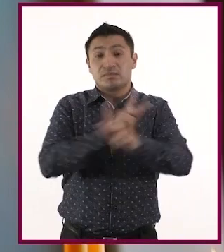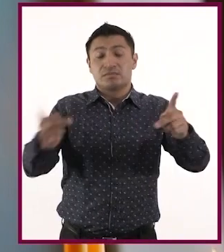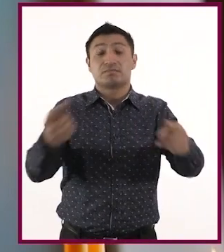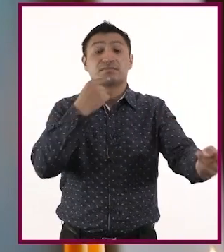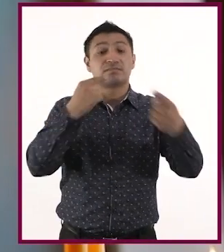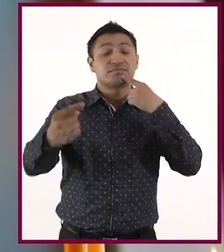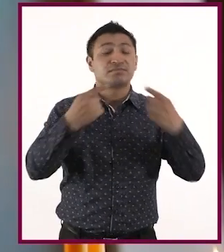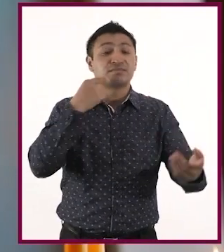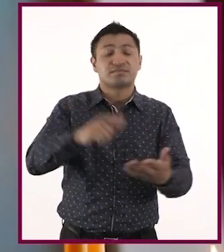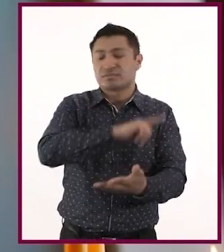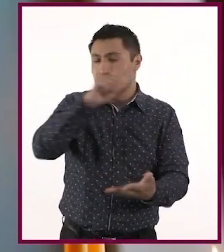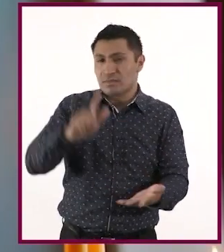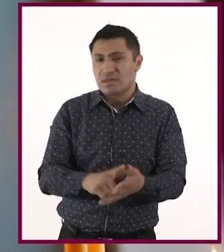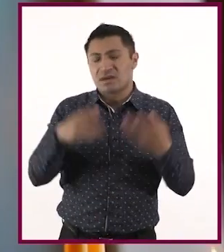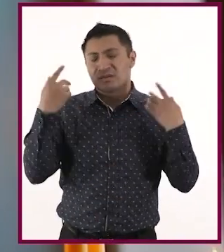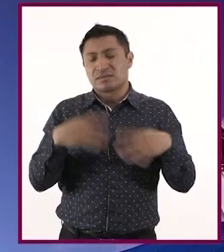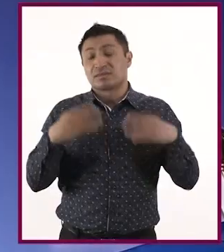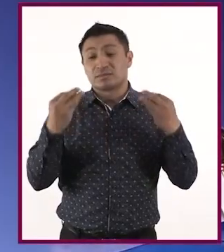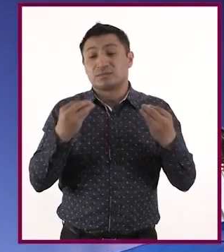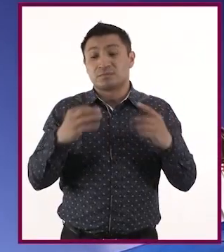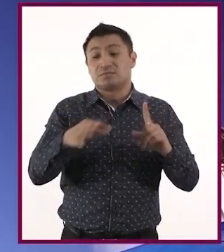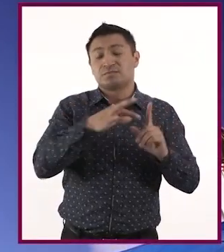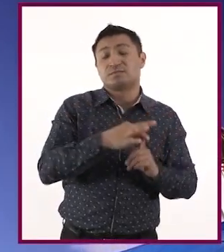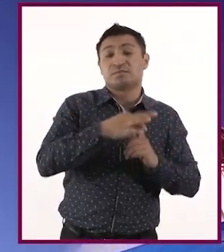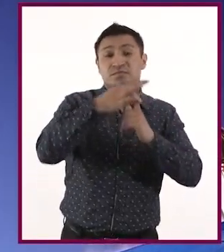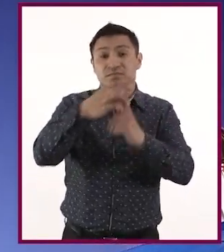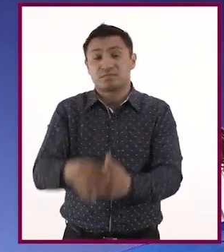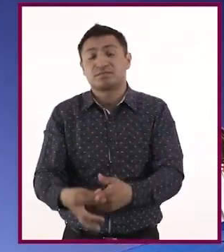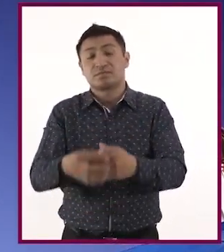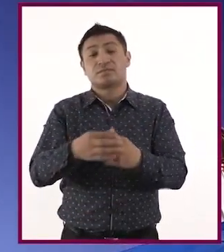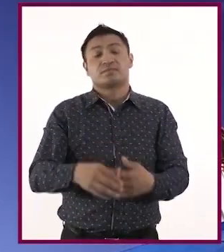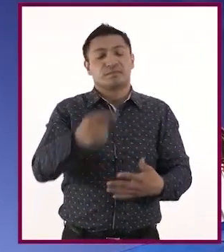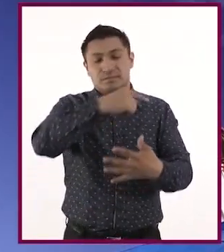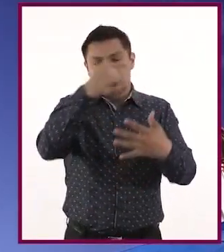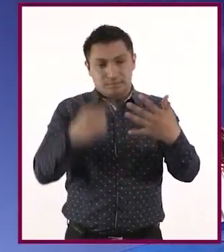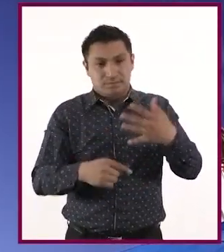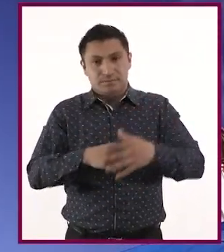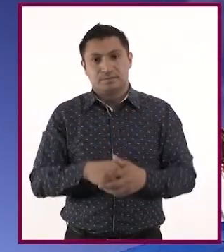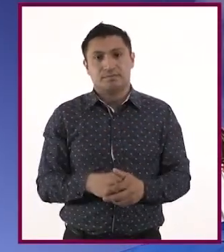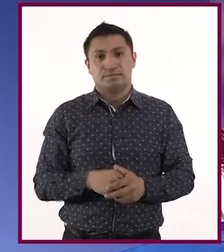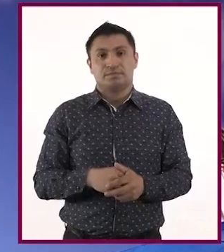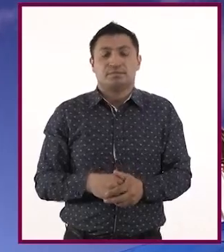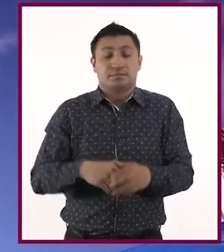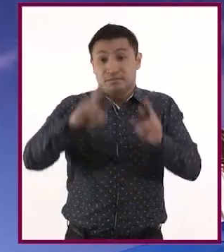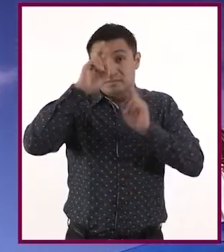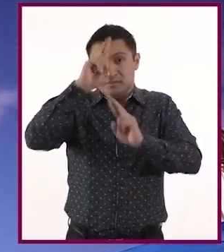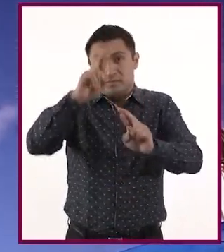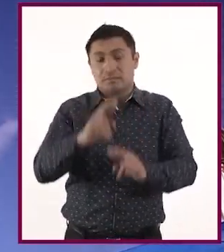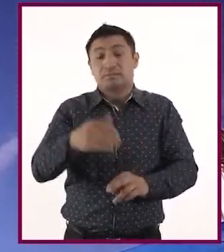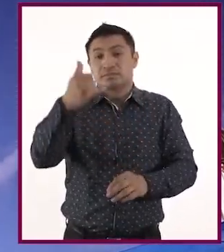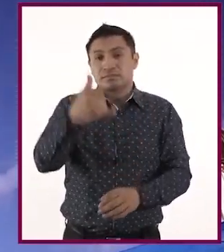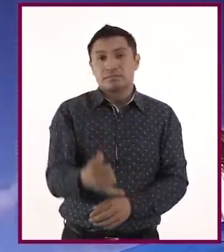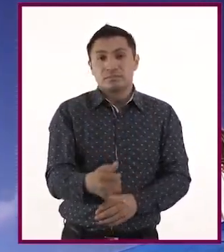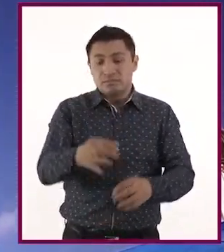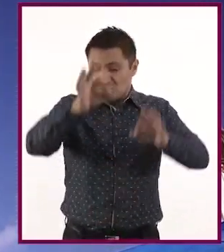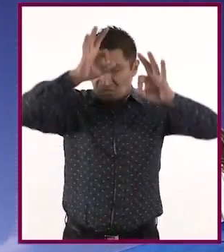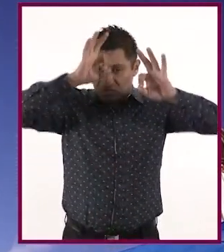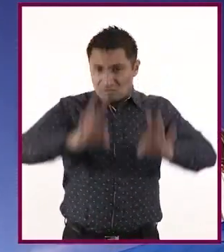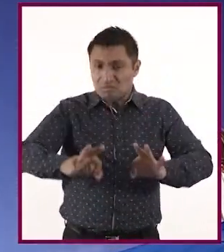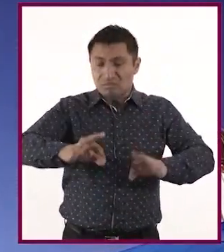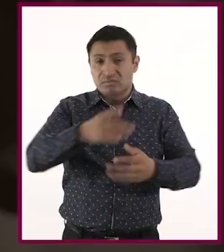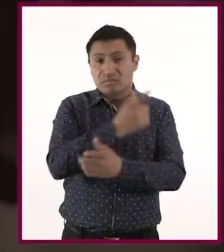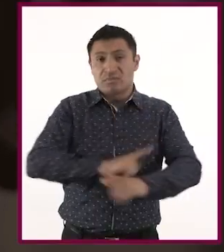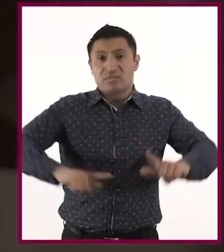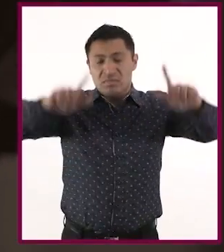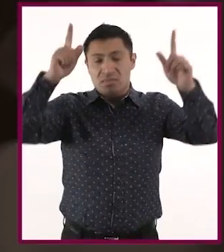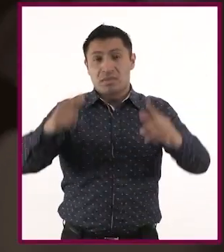debates legislativos que se suscitaron fueron guiados por los principios siguientes: respeto irrestricto a la libertad de